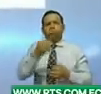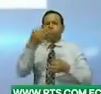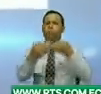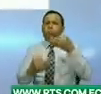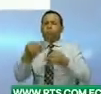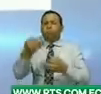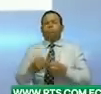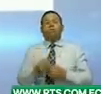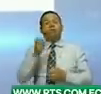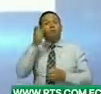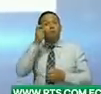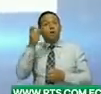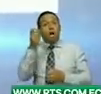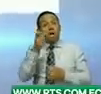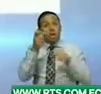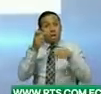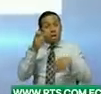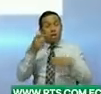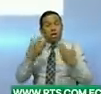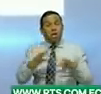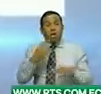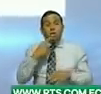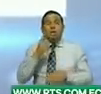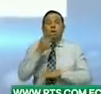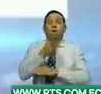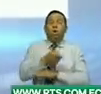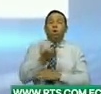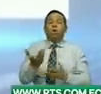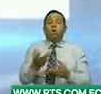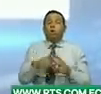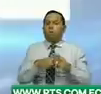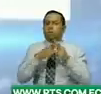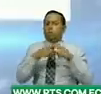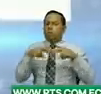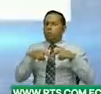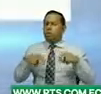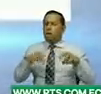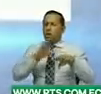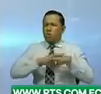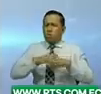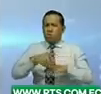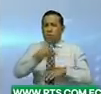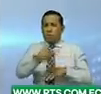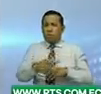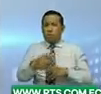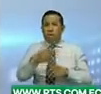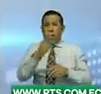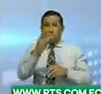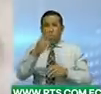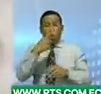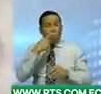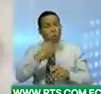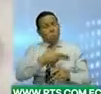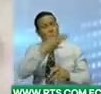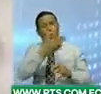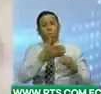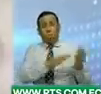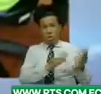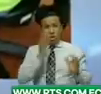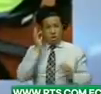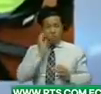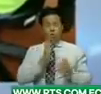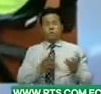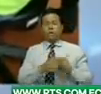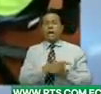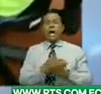La Fiscalía General del Estado ordenó como parte de la investigación por el presunto delito de femicidio de Lisbeth Vaquerizo un allanamiento en las oficinas